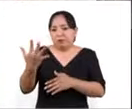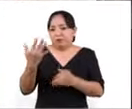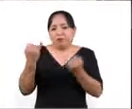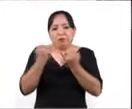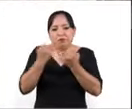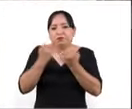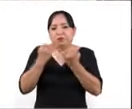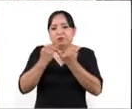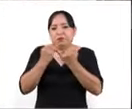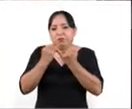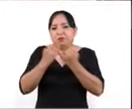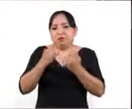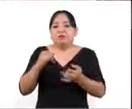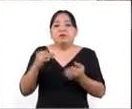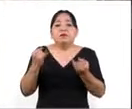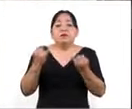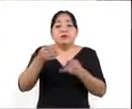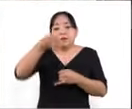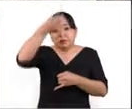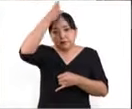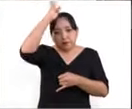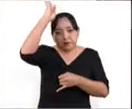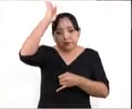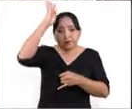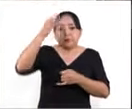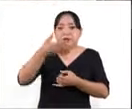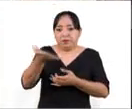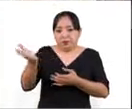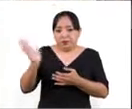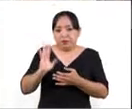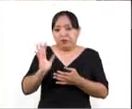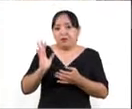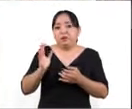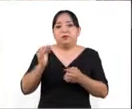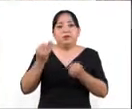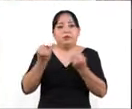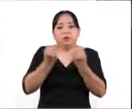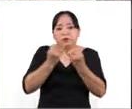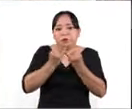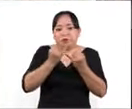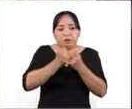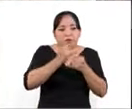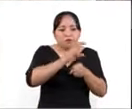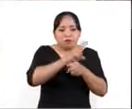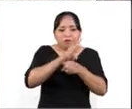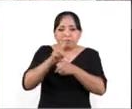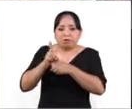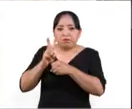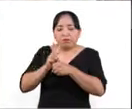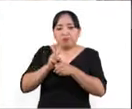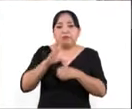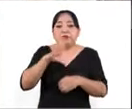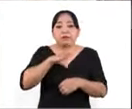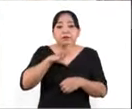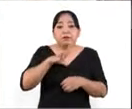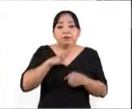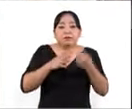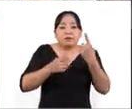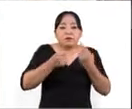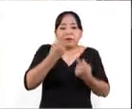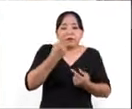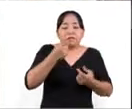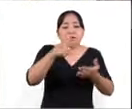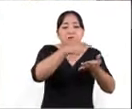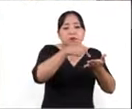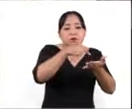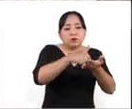Protección Civil y del Heroico Cuerpo de Bomberos, y hay algunos lugares en donde se reportan algunos daños